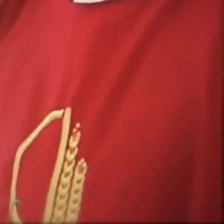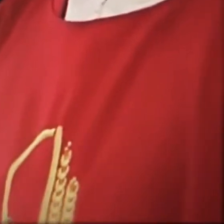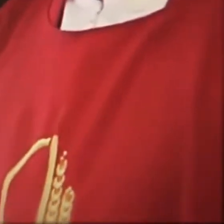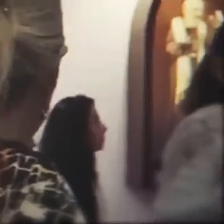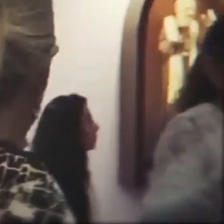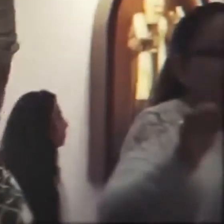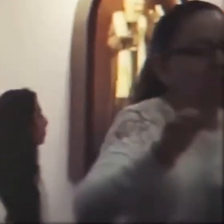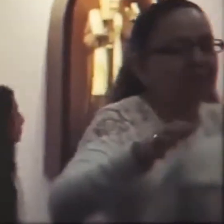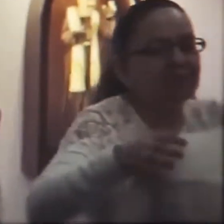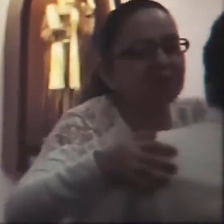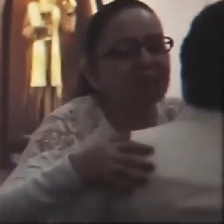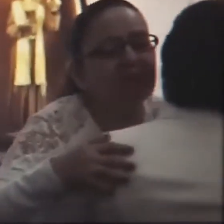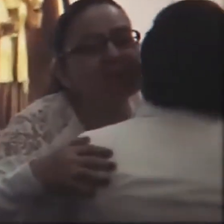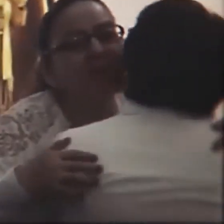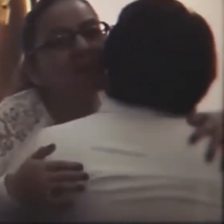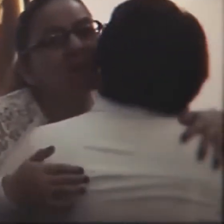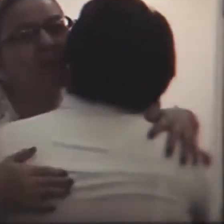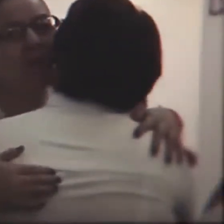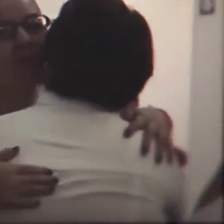no